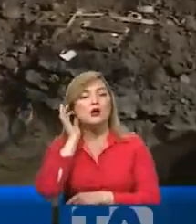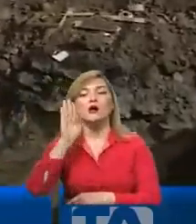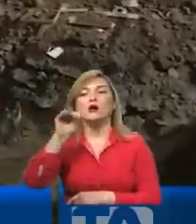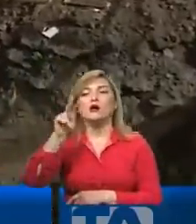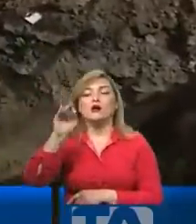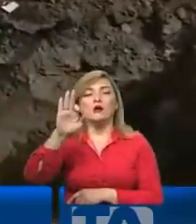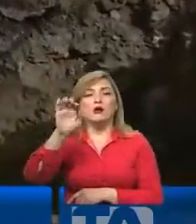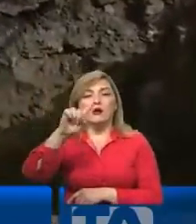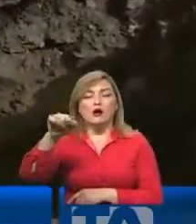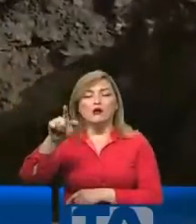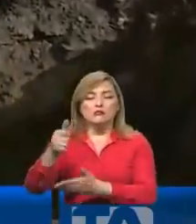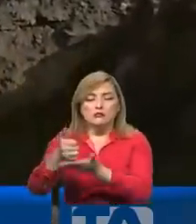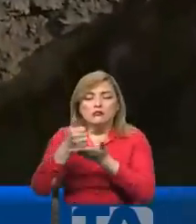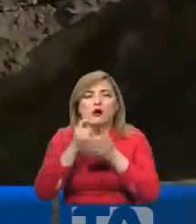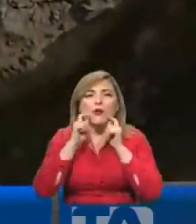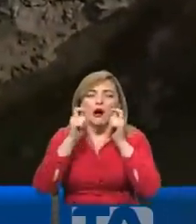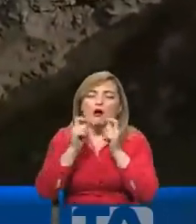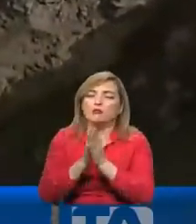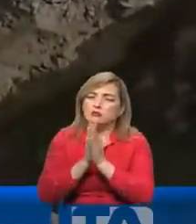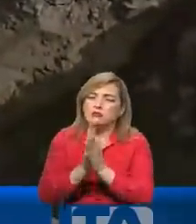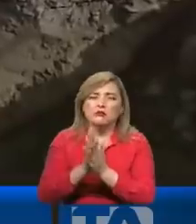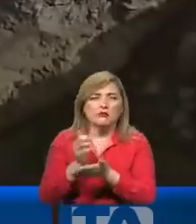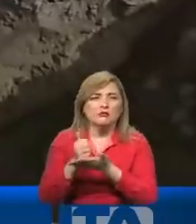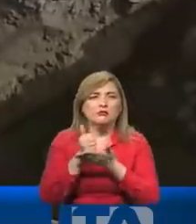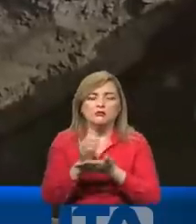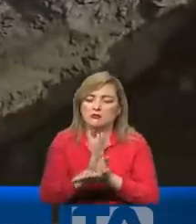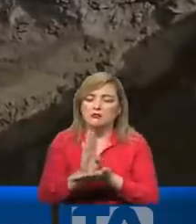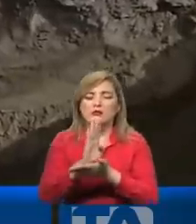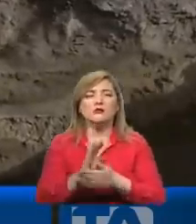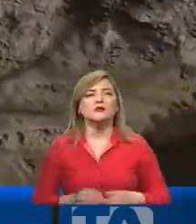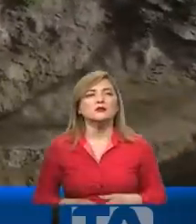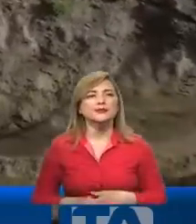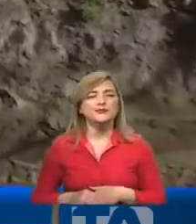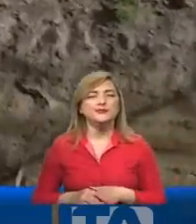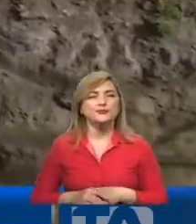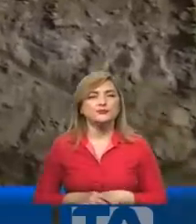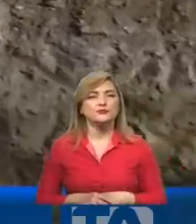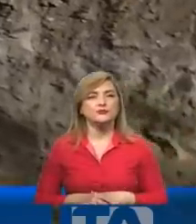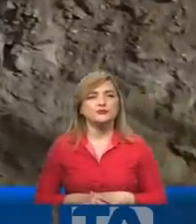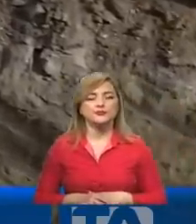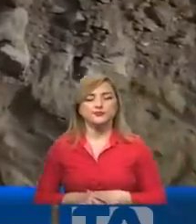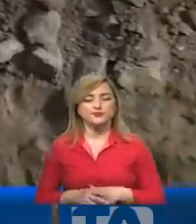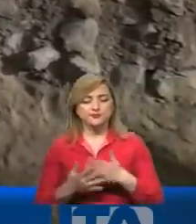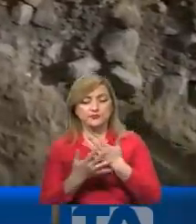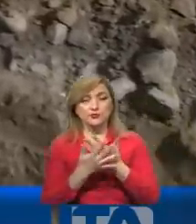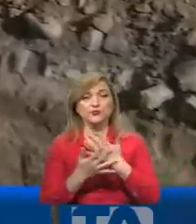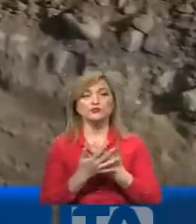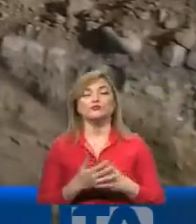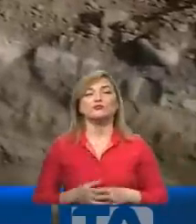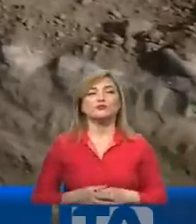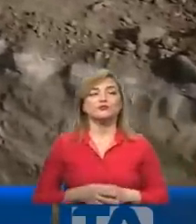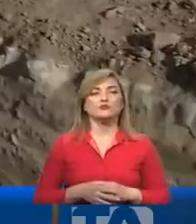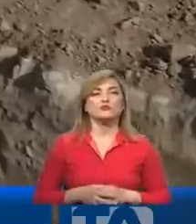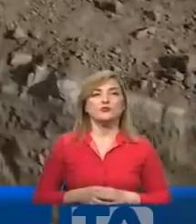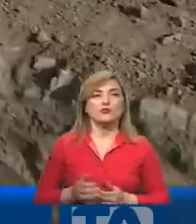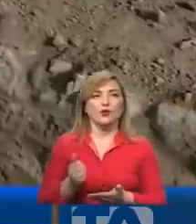Benítez para que nos ayude como clamor de nuestro barrio en este sentido de Carcelén, para que en ese sentido nos